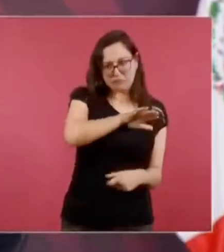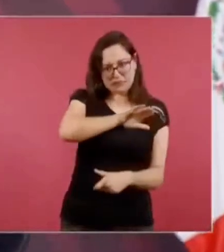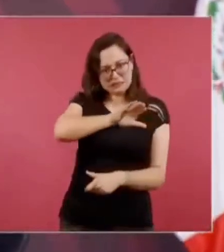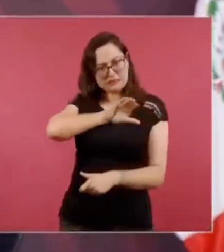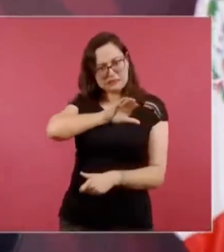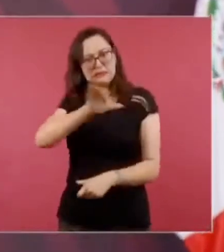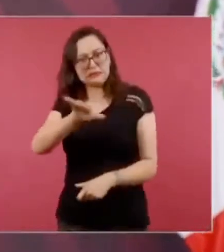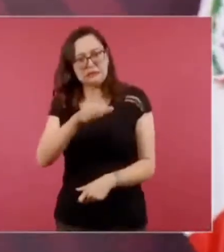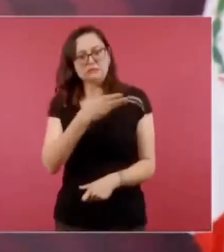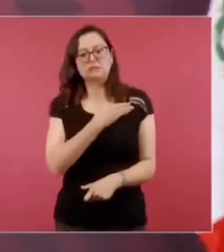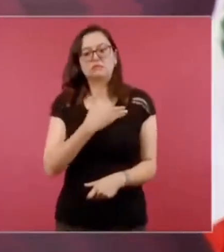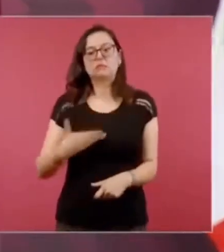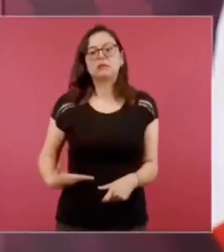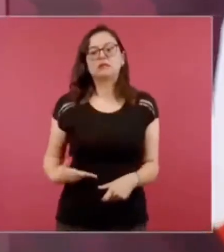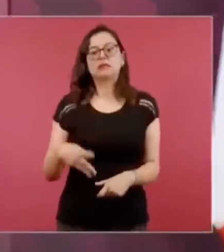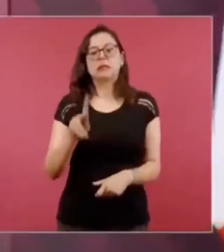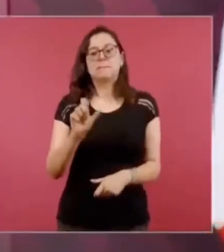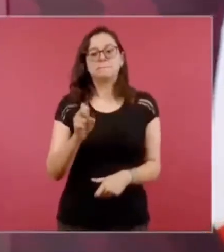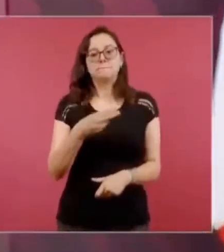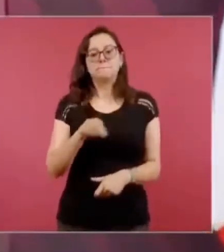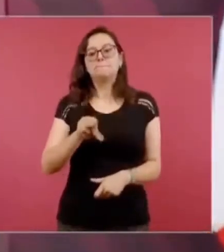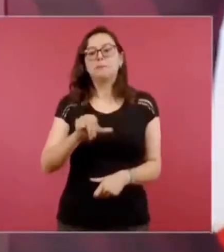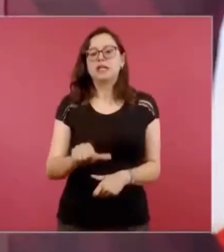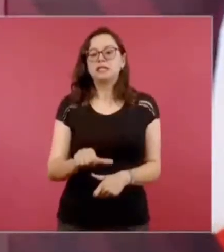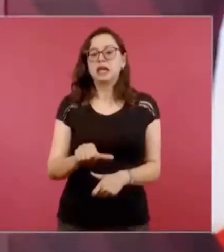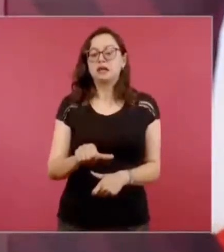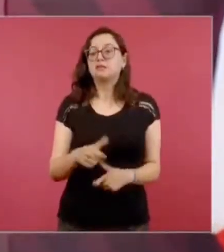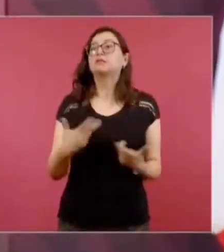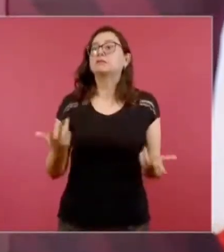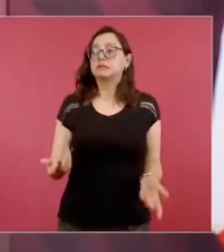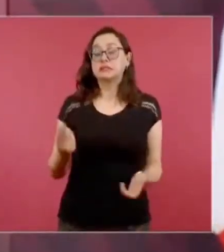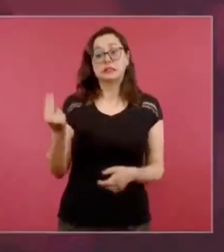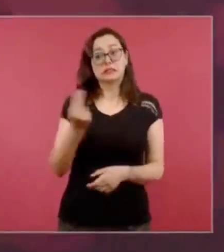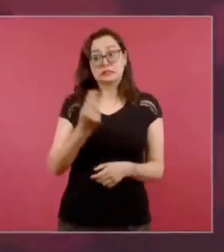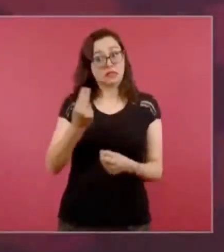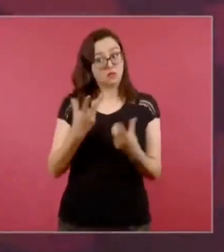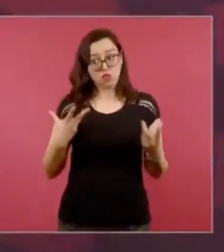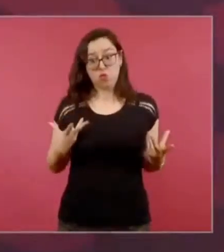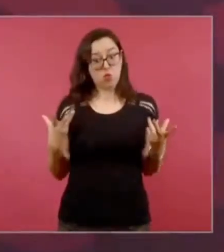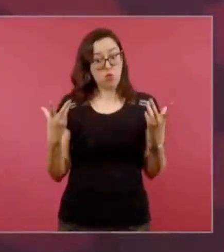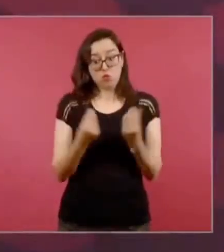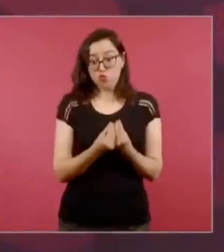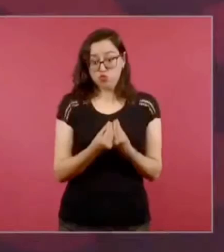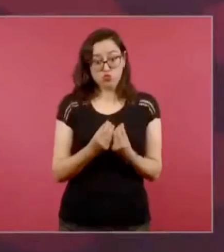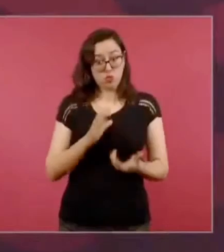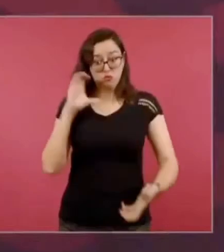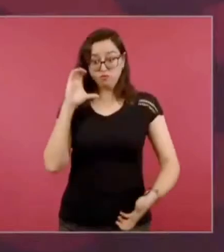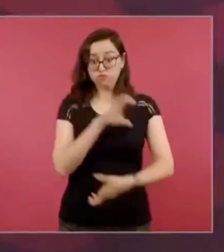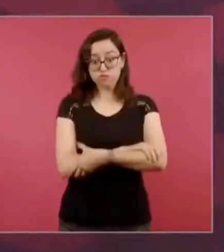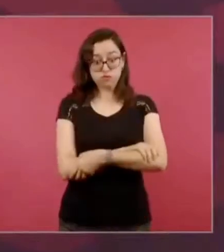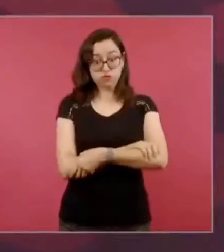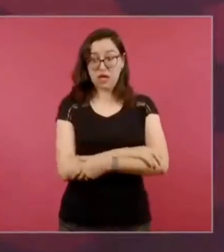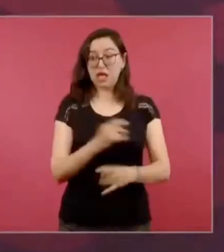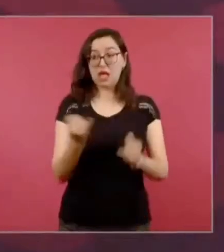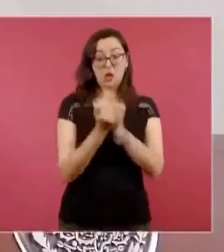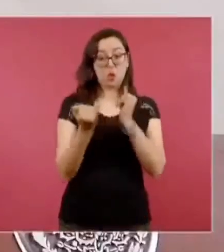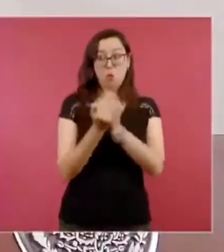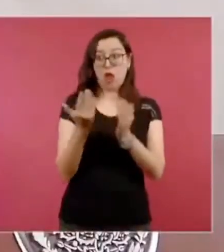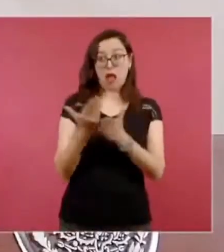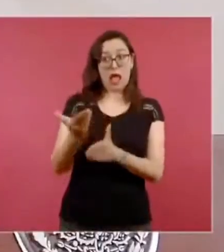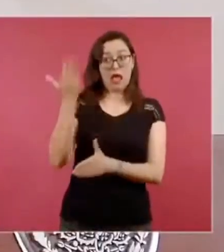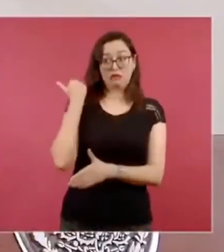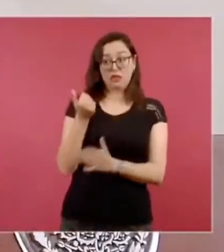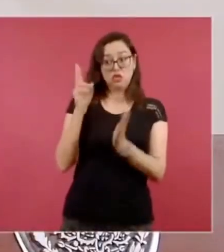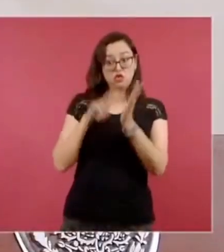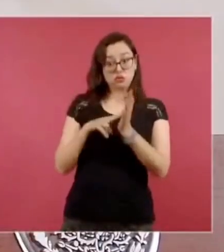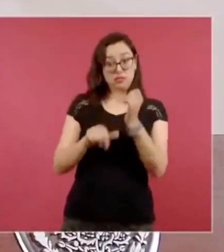al presidente Peña y le dicen, no, pues tenemos que unirnos. Lo que hicieron en el 2006 y lo que hicieron en